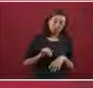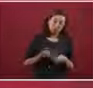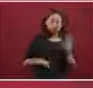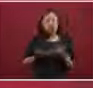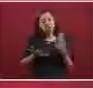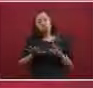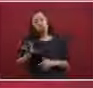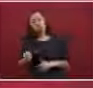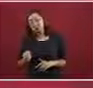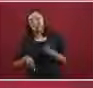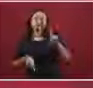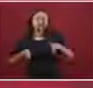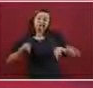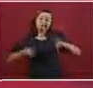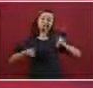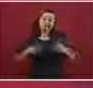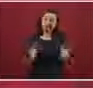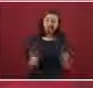y